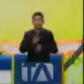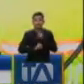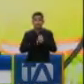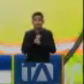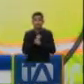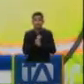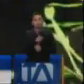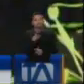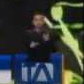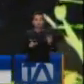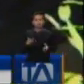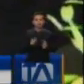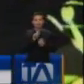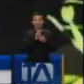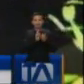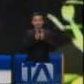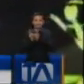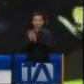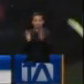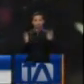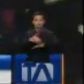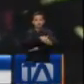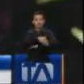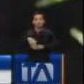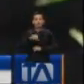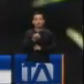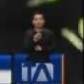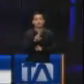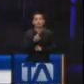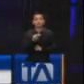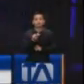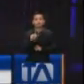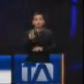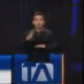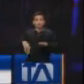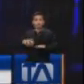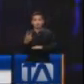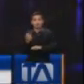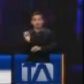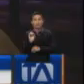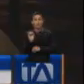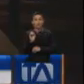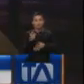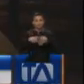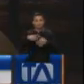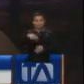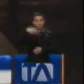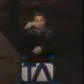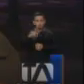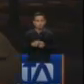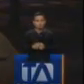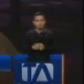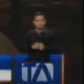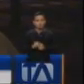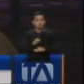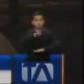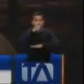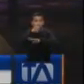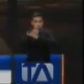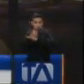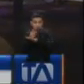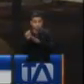generó conmoción en los vecinos de las calles Coruña y 12 de octubre, al norte de la capital. La fiscalía va a iniciar